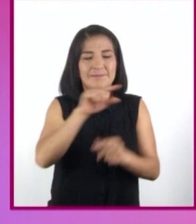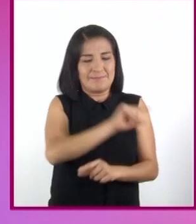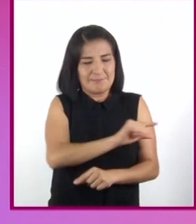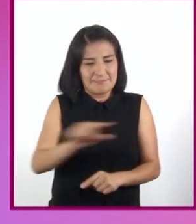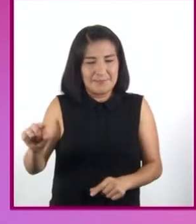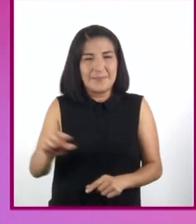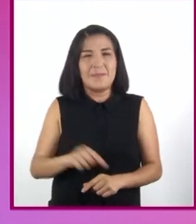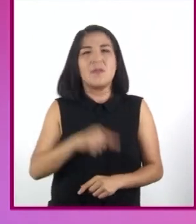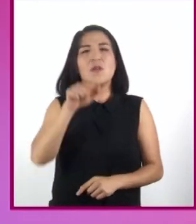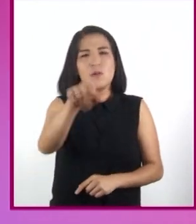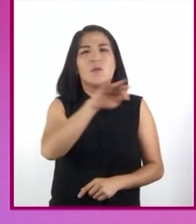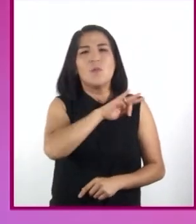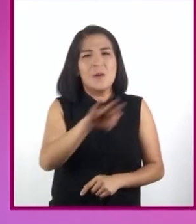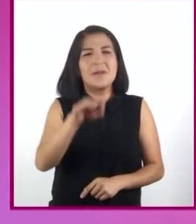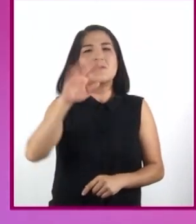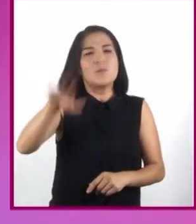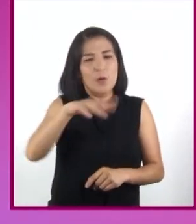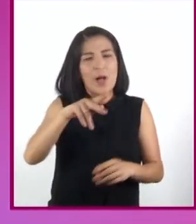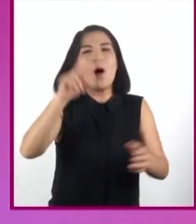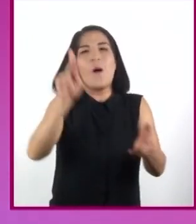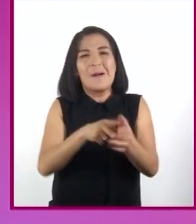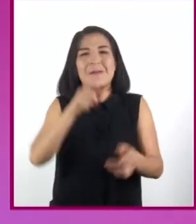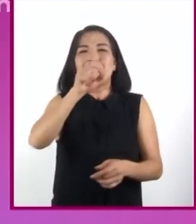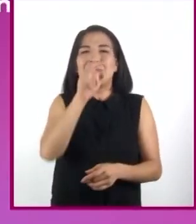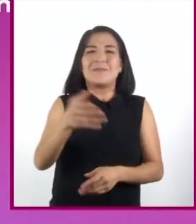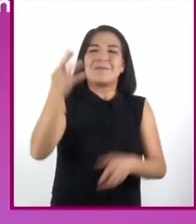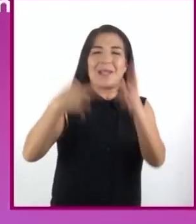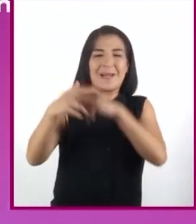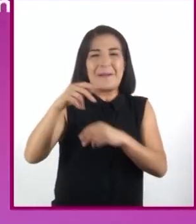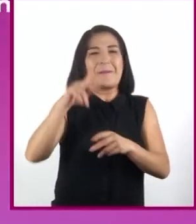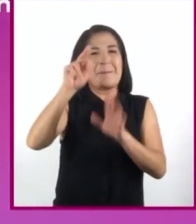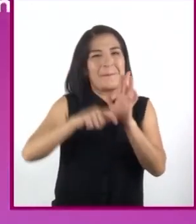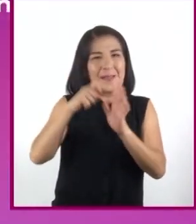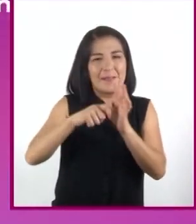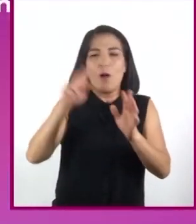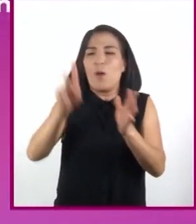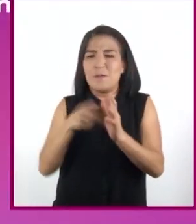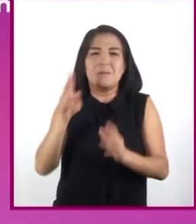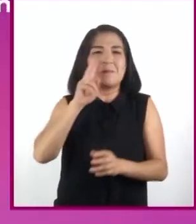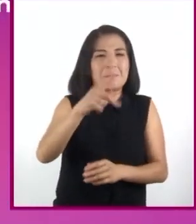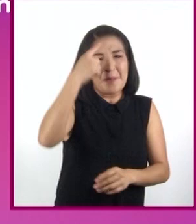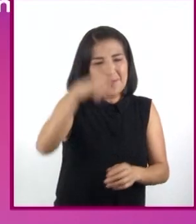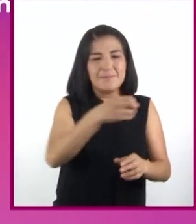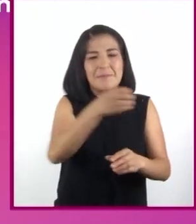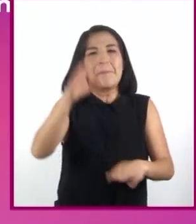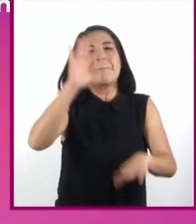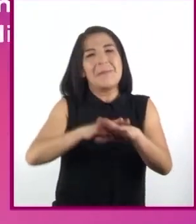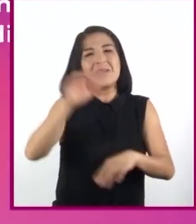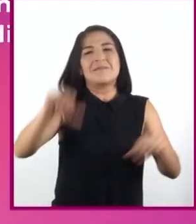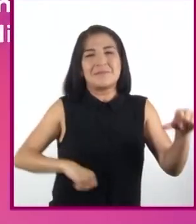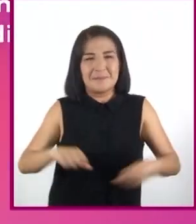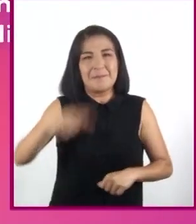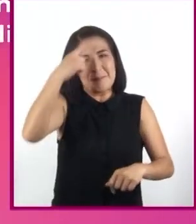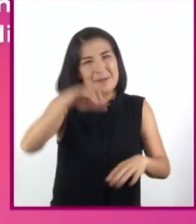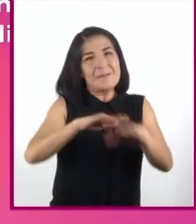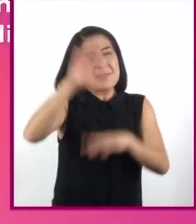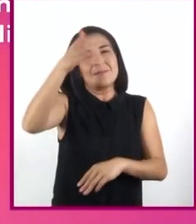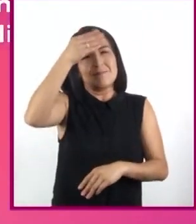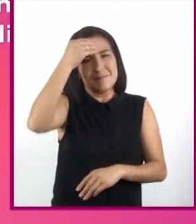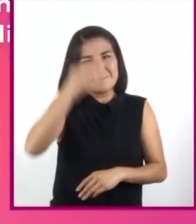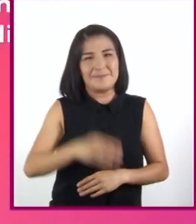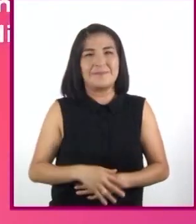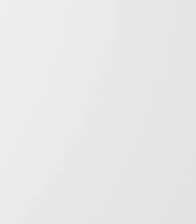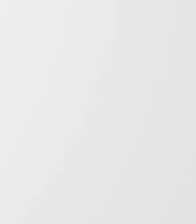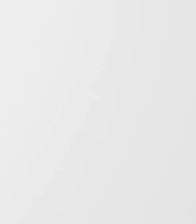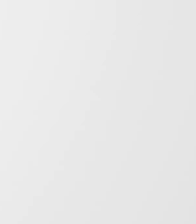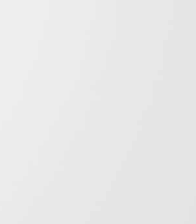aprendeencasa.cep.gov.mx, en donde podrás ver nuevamente los videos de los programas y además encontrarás actividades para fortalecer tus aprendizajes.